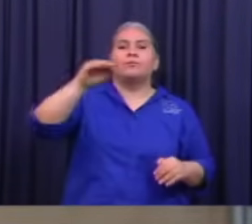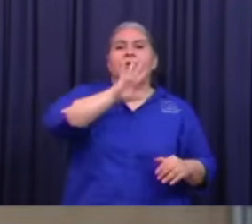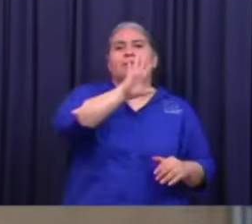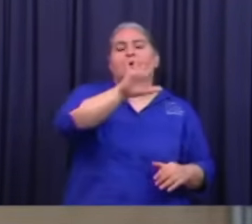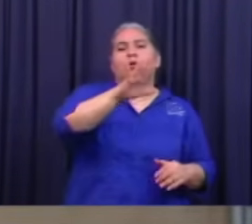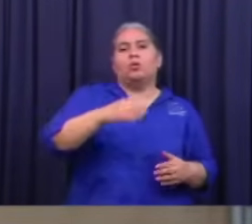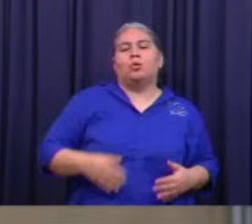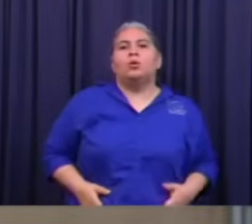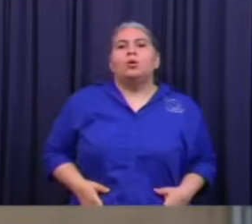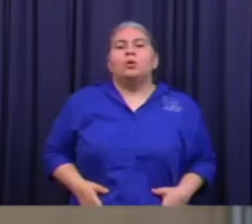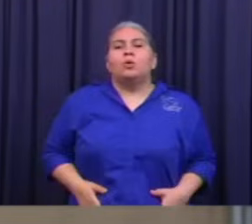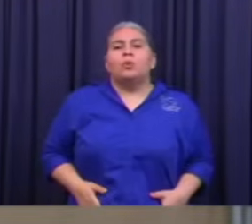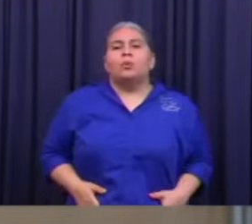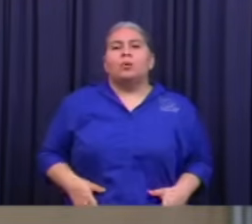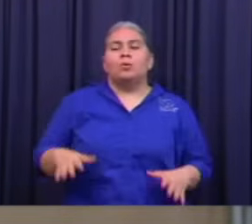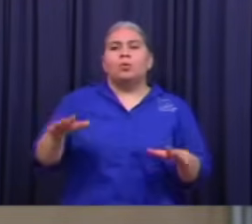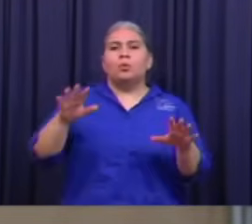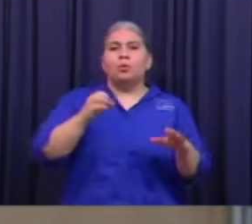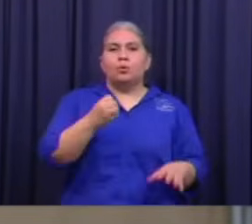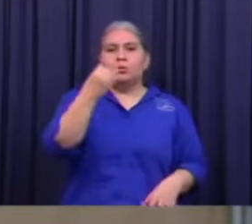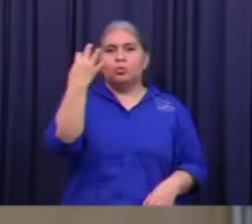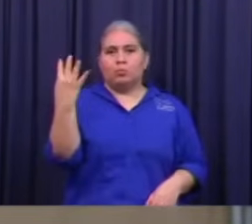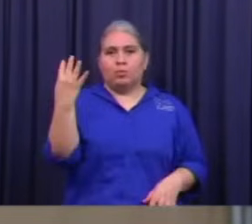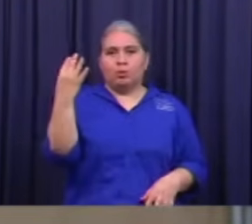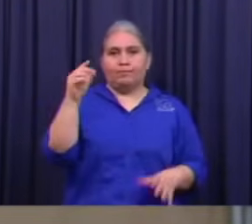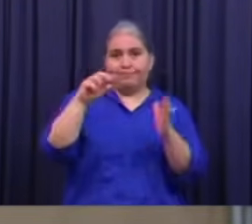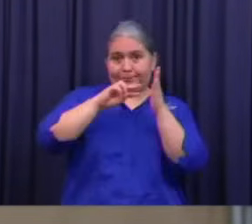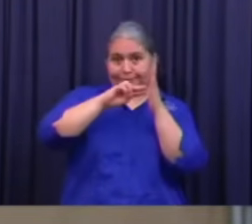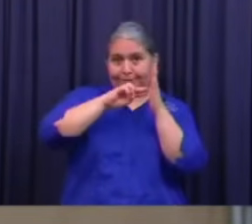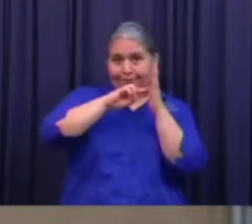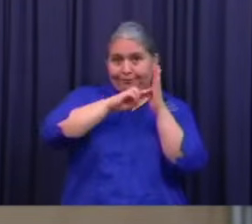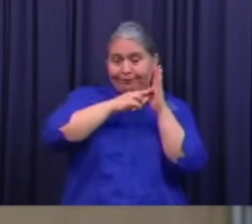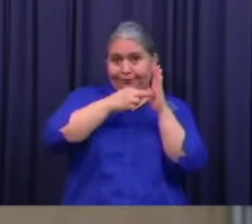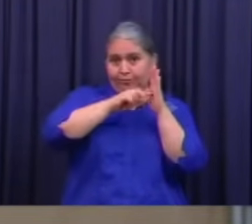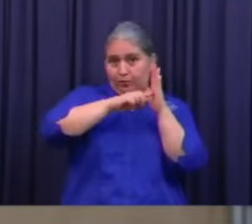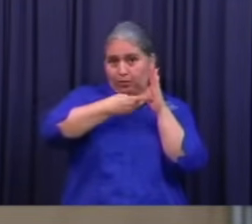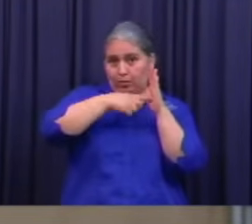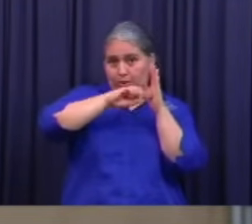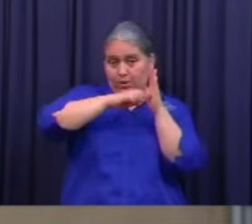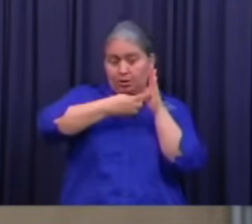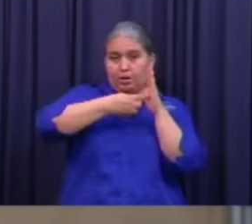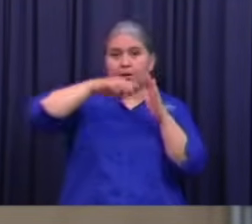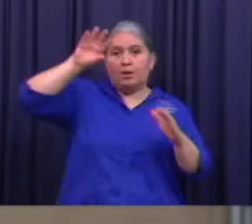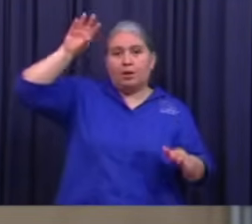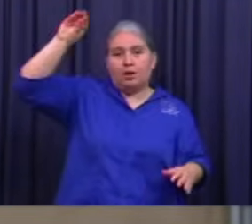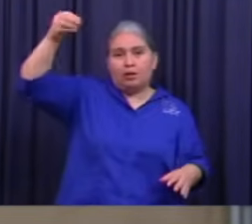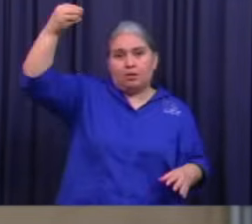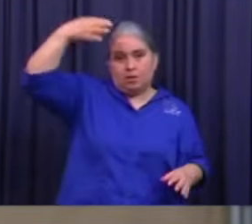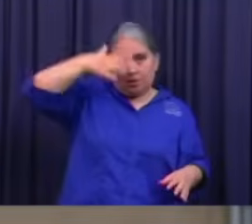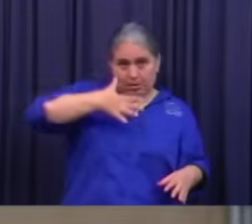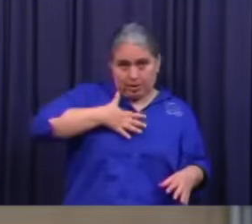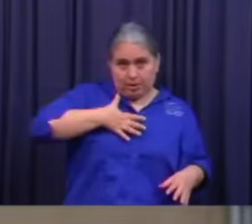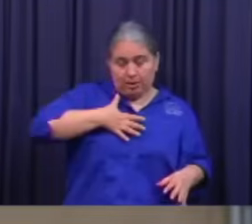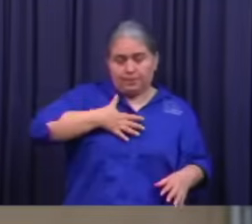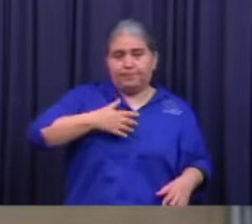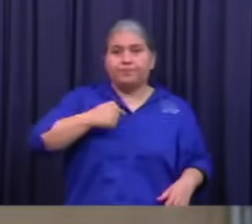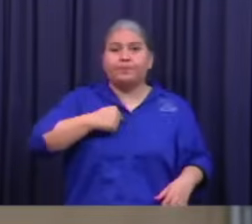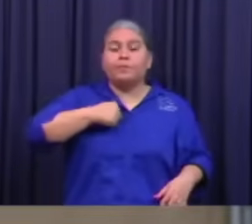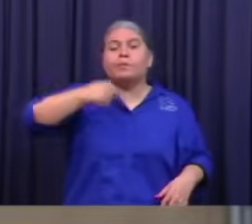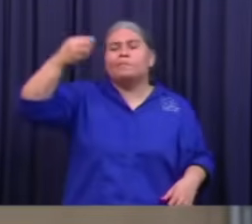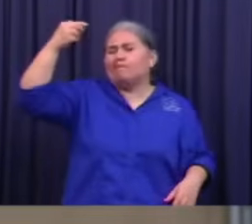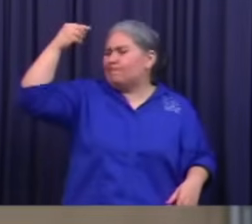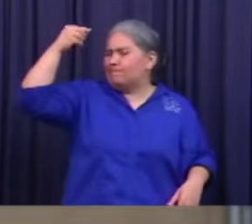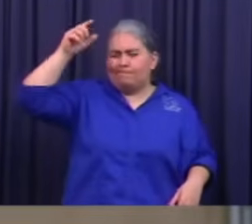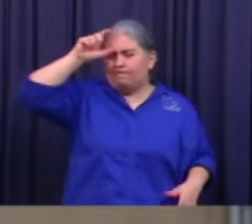ese cinco hemos dicho que significa gracia yo creo con todas las fuerzas de mi corazón pero